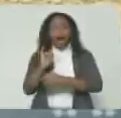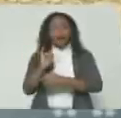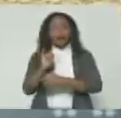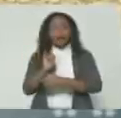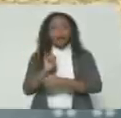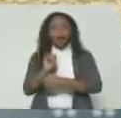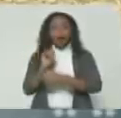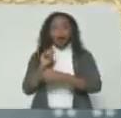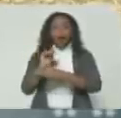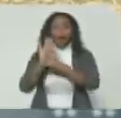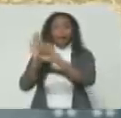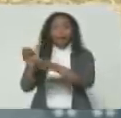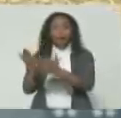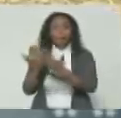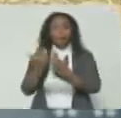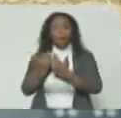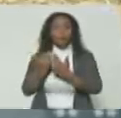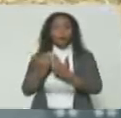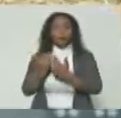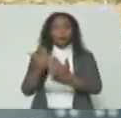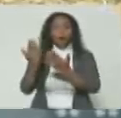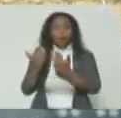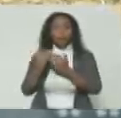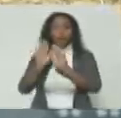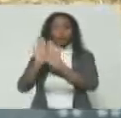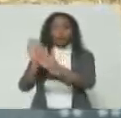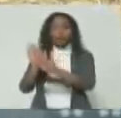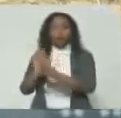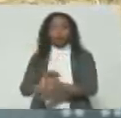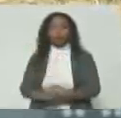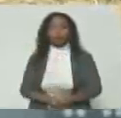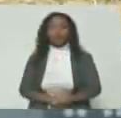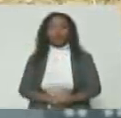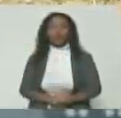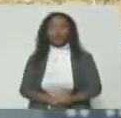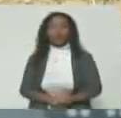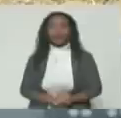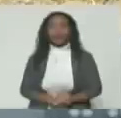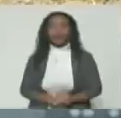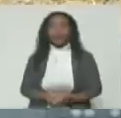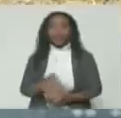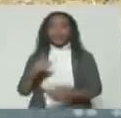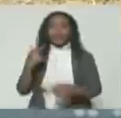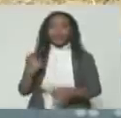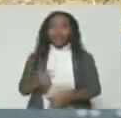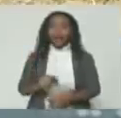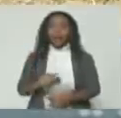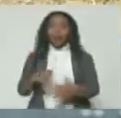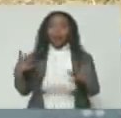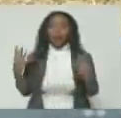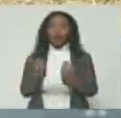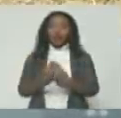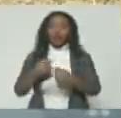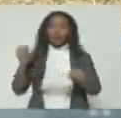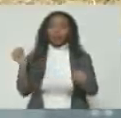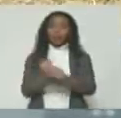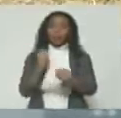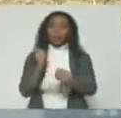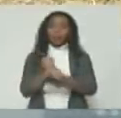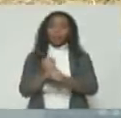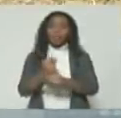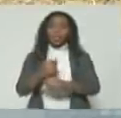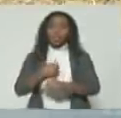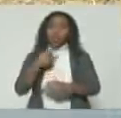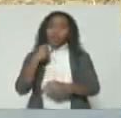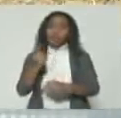los unos con los otros y los otros con los unos, tenemos que estar juntos trabajando. Es donde yo le